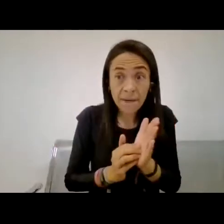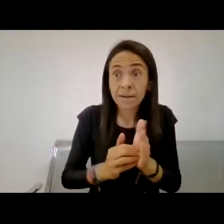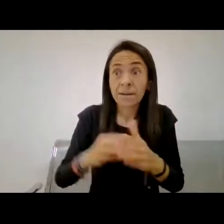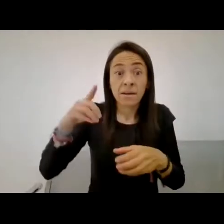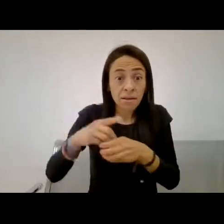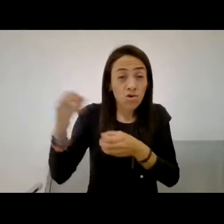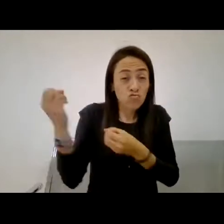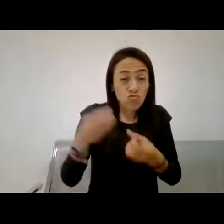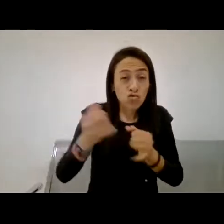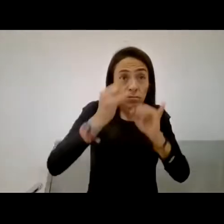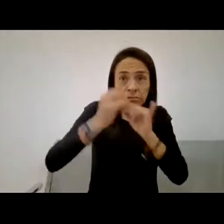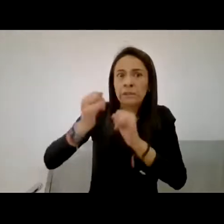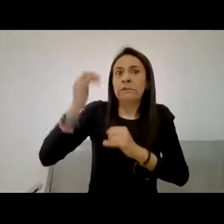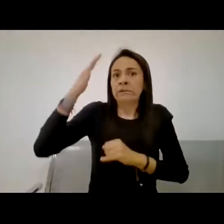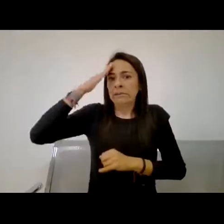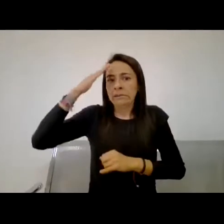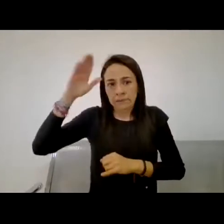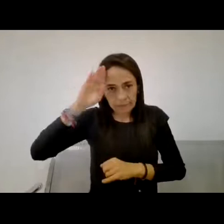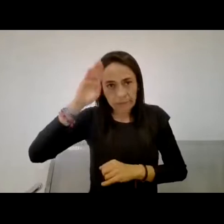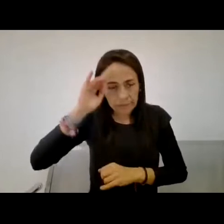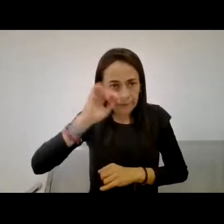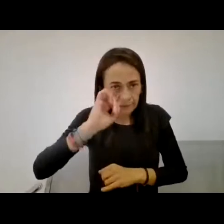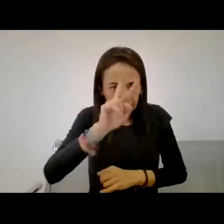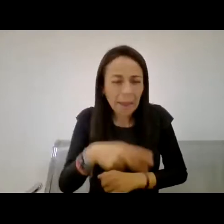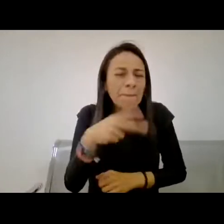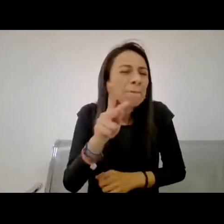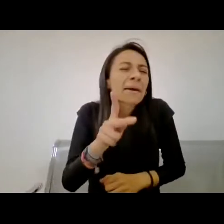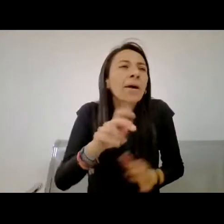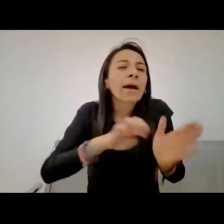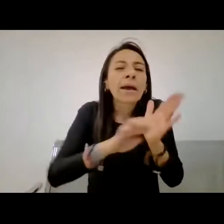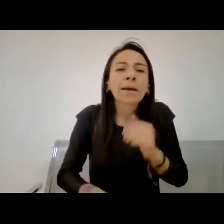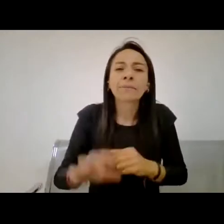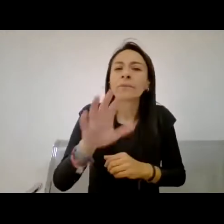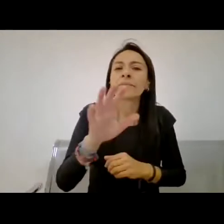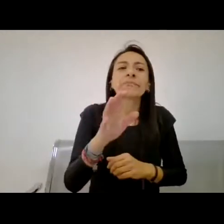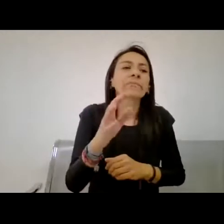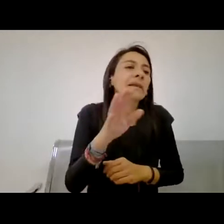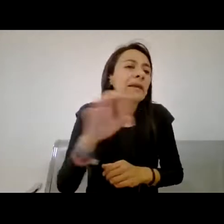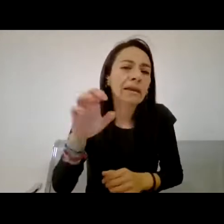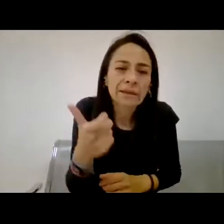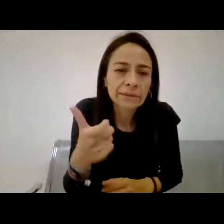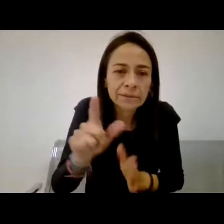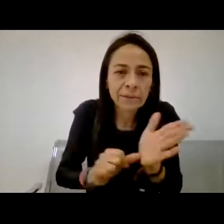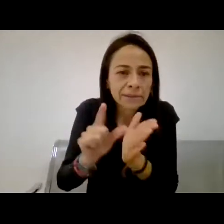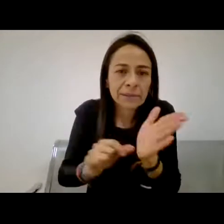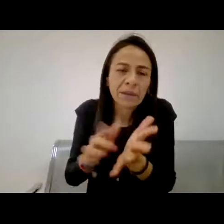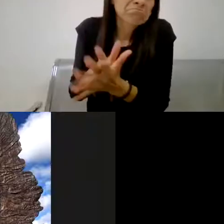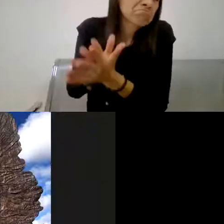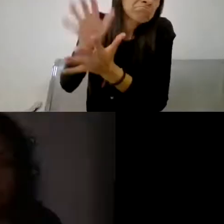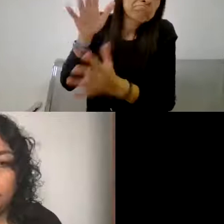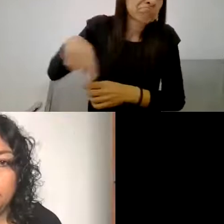por los montos, cada uno da 500 pesos mensuales, a la gran mayoría no le va a afectar, pero le va a afectar a los